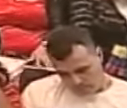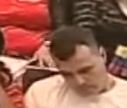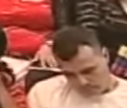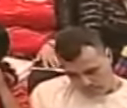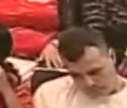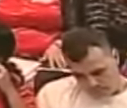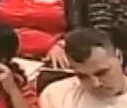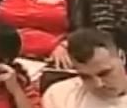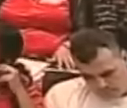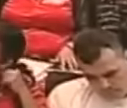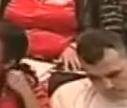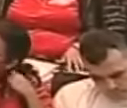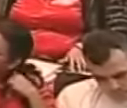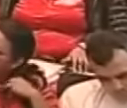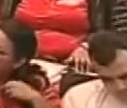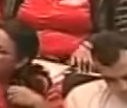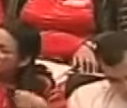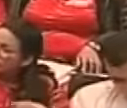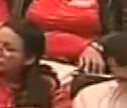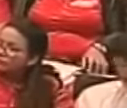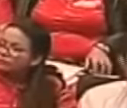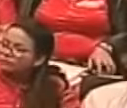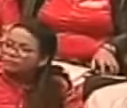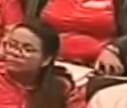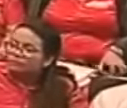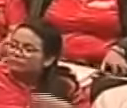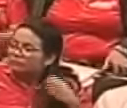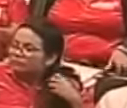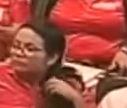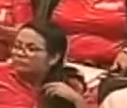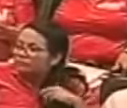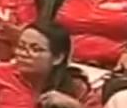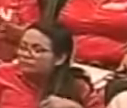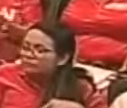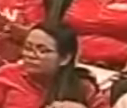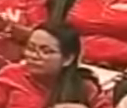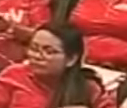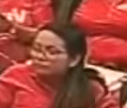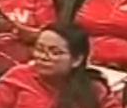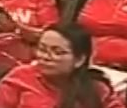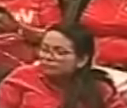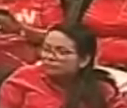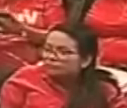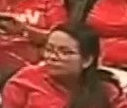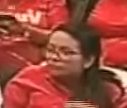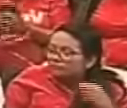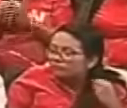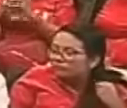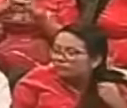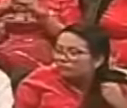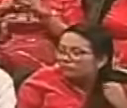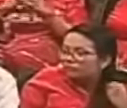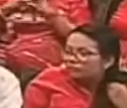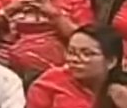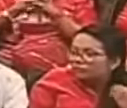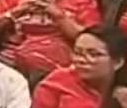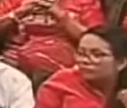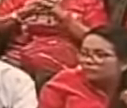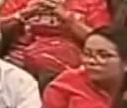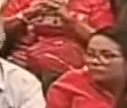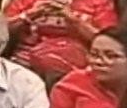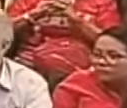de julio. No, no te vamos a hacer daño. Vamos a abrir un espacio para